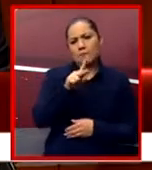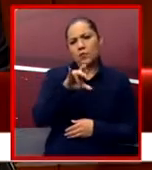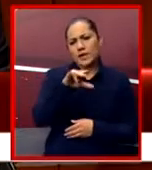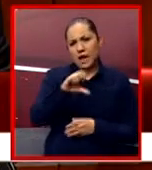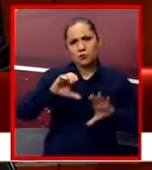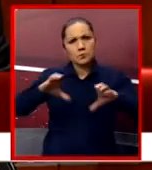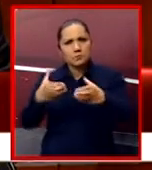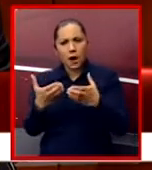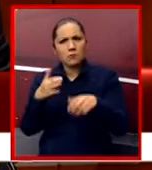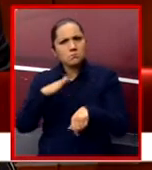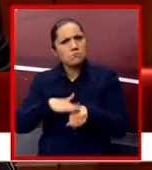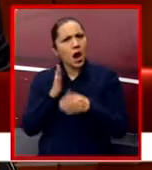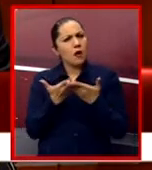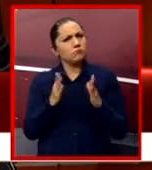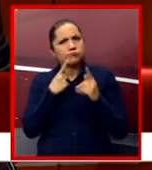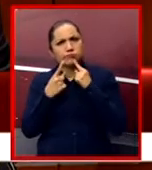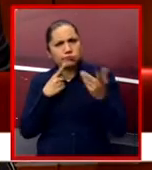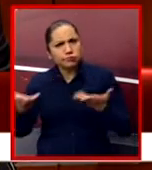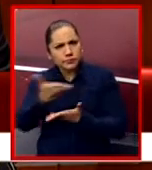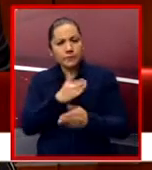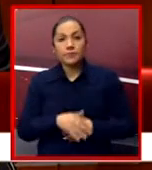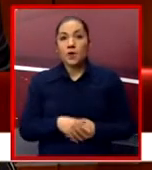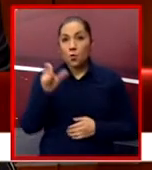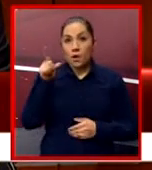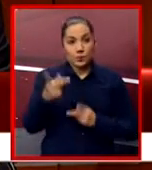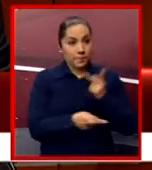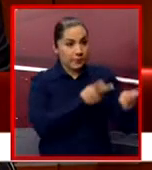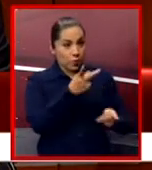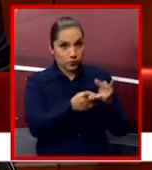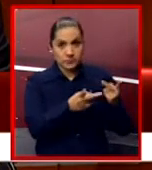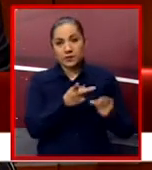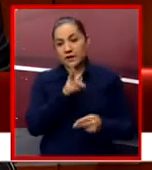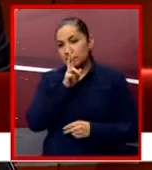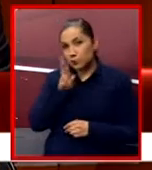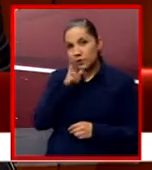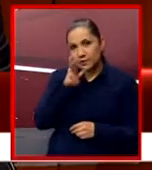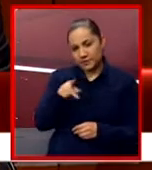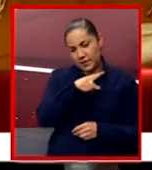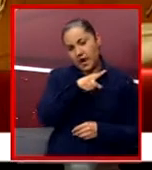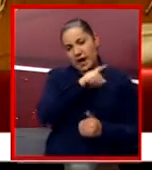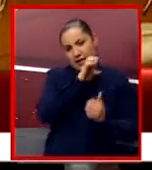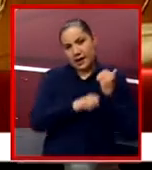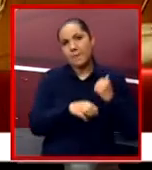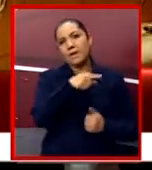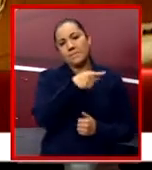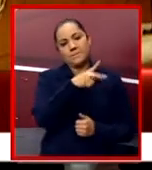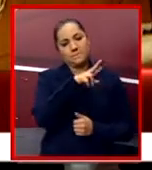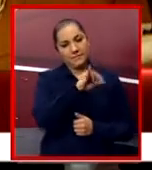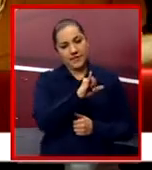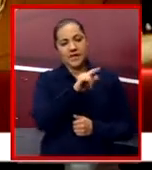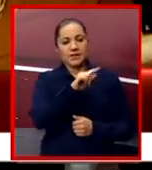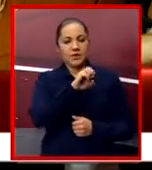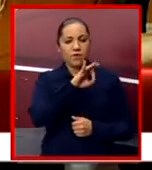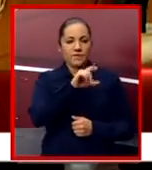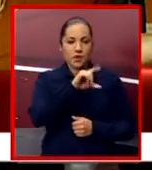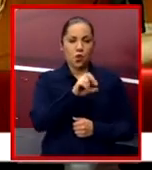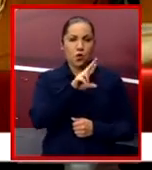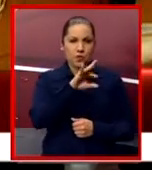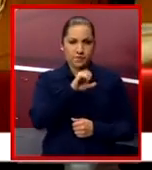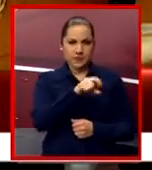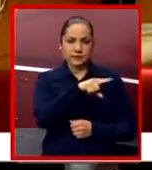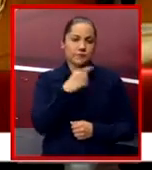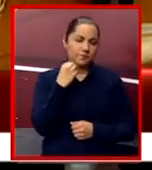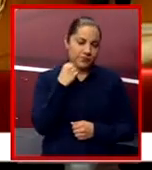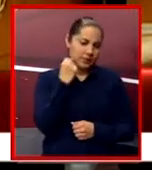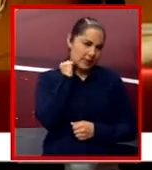Al cerrar la primera ronda de preguntas y réplica, el senador Teófilo Torres Corzo del PRI considera una prioridad la diversificación de las relaciones exteriores de México con el